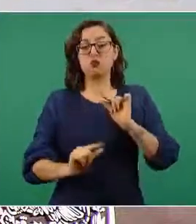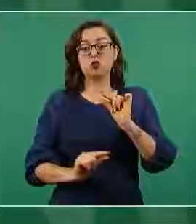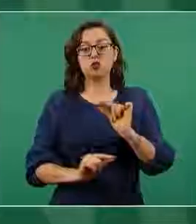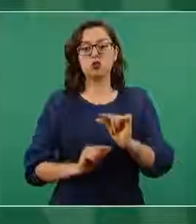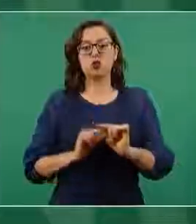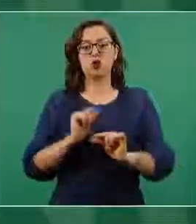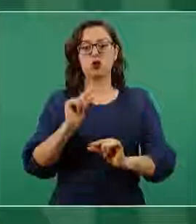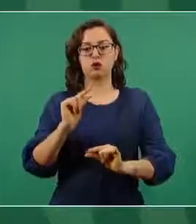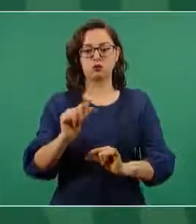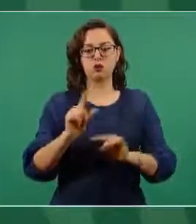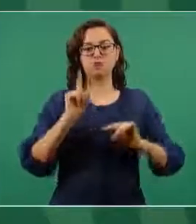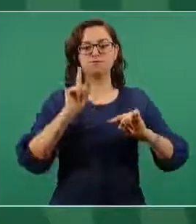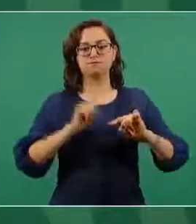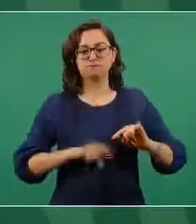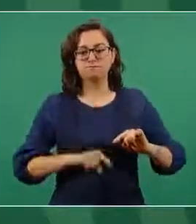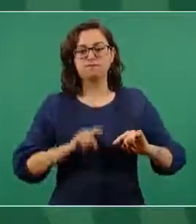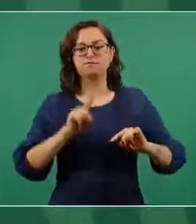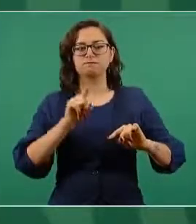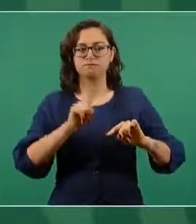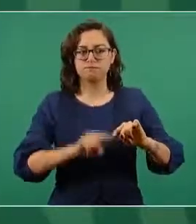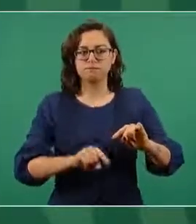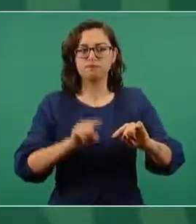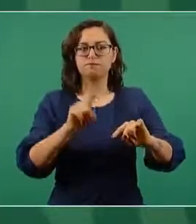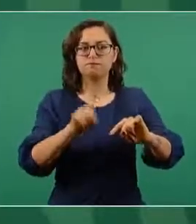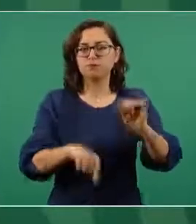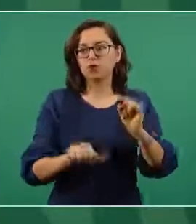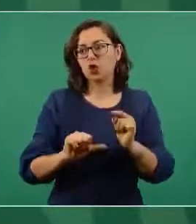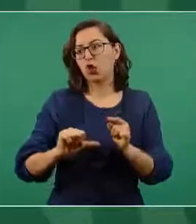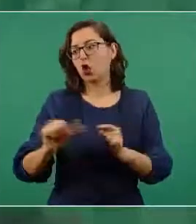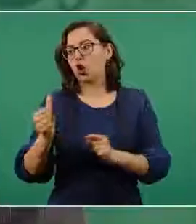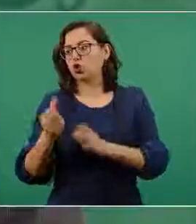gradualmente se van a permitir